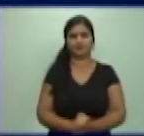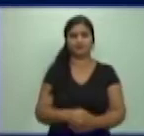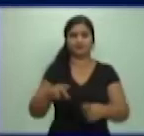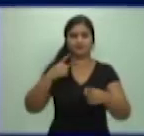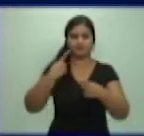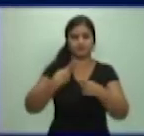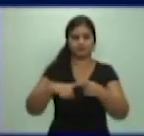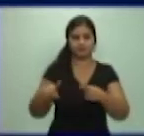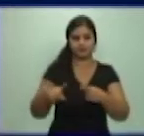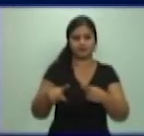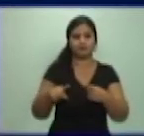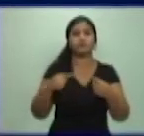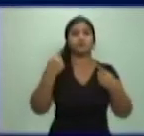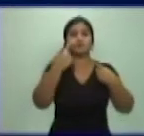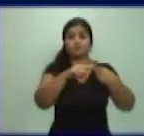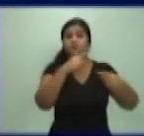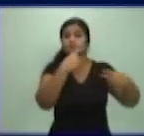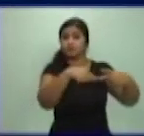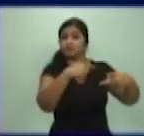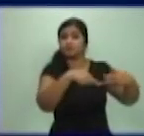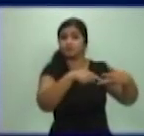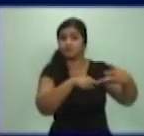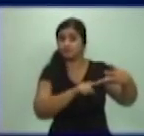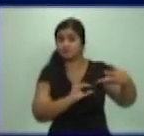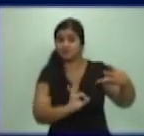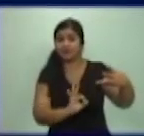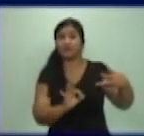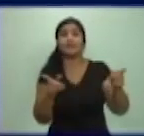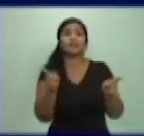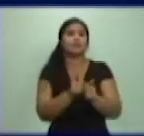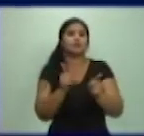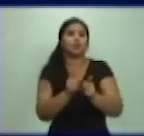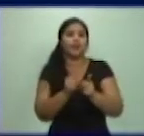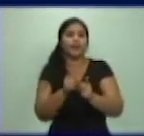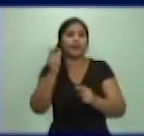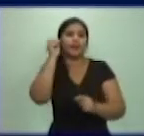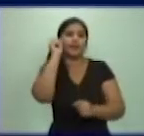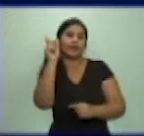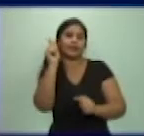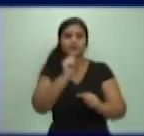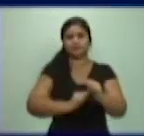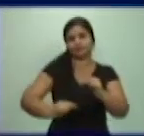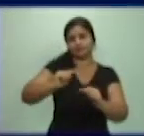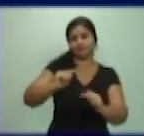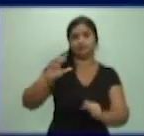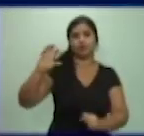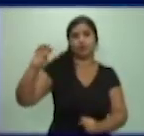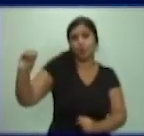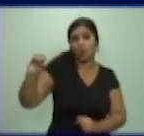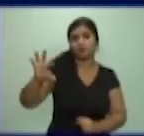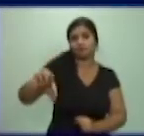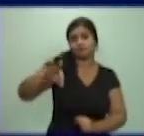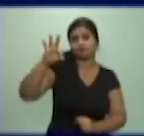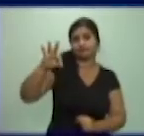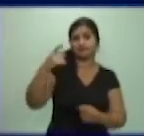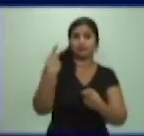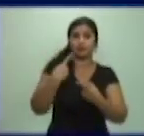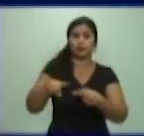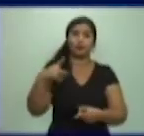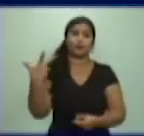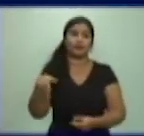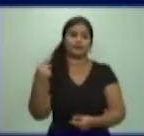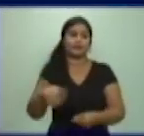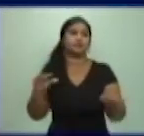Resumir la idea esencial o también seleccionarla en otro tipo de ejercicio. También pudiera